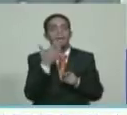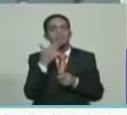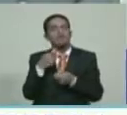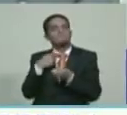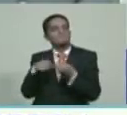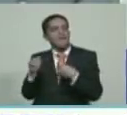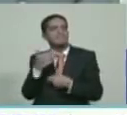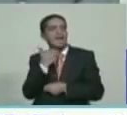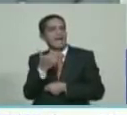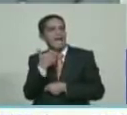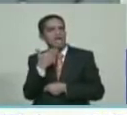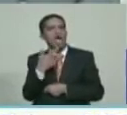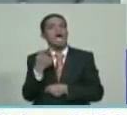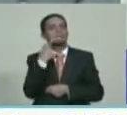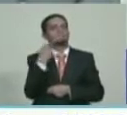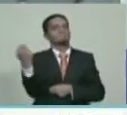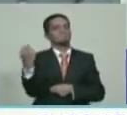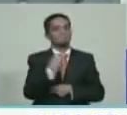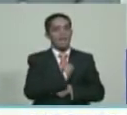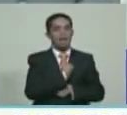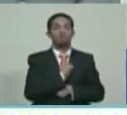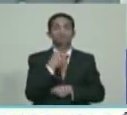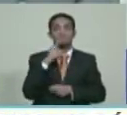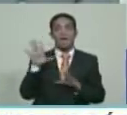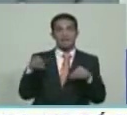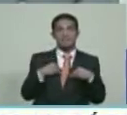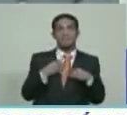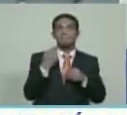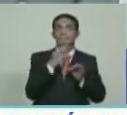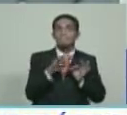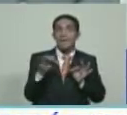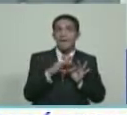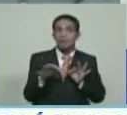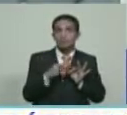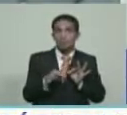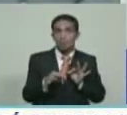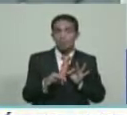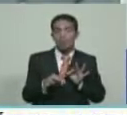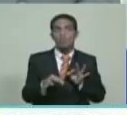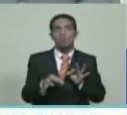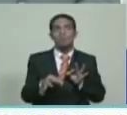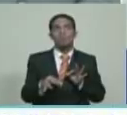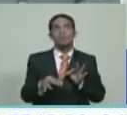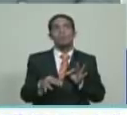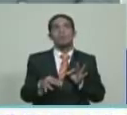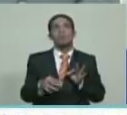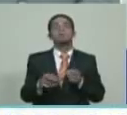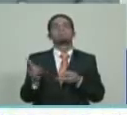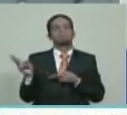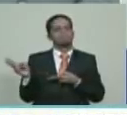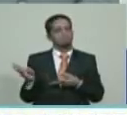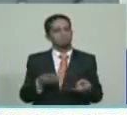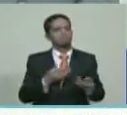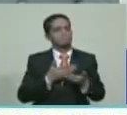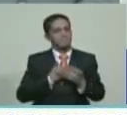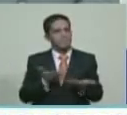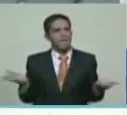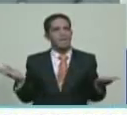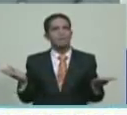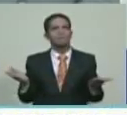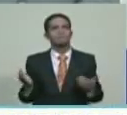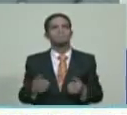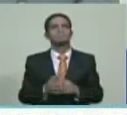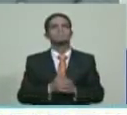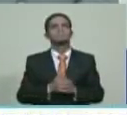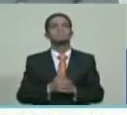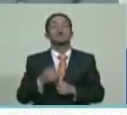para la compra de bienes y servicios de la república bienvenidos hemos